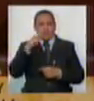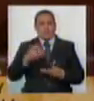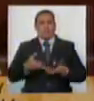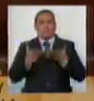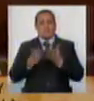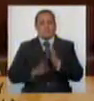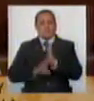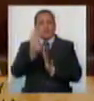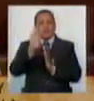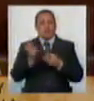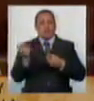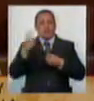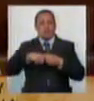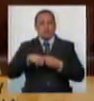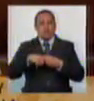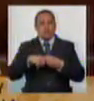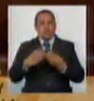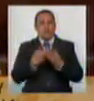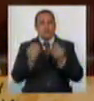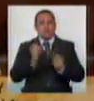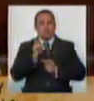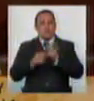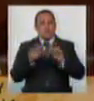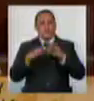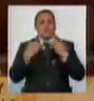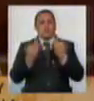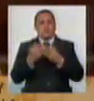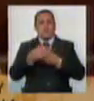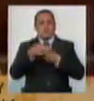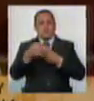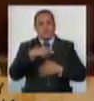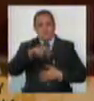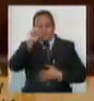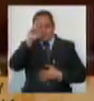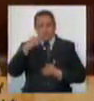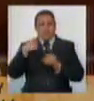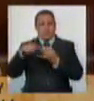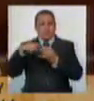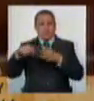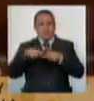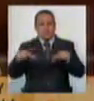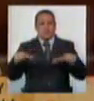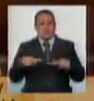de desarrollo e inclusión a todas las familias del interior del país en esas zonas.